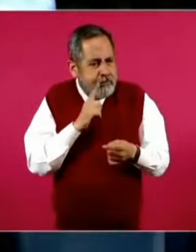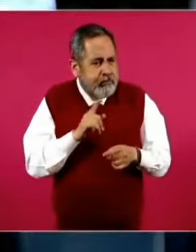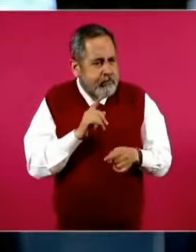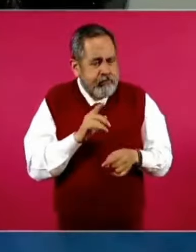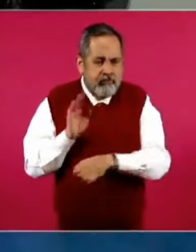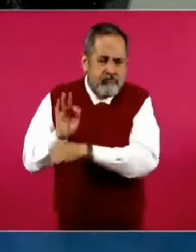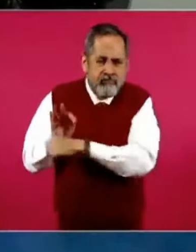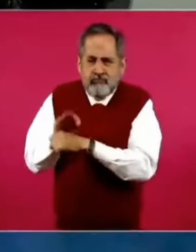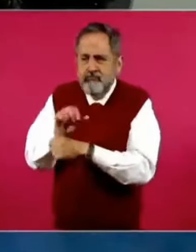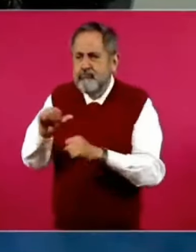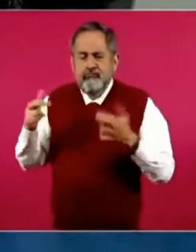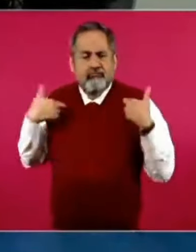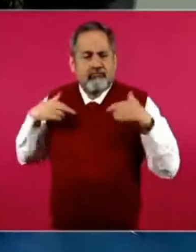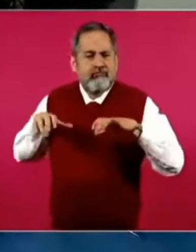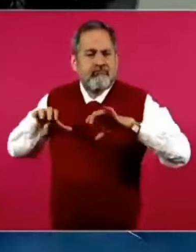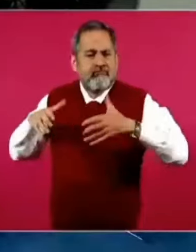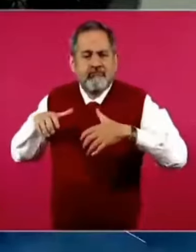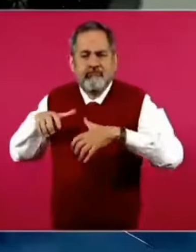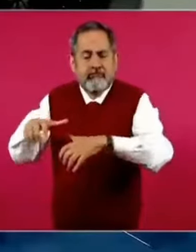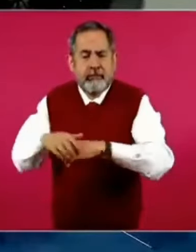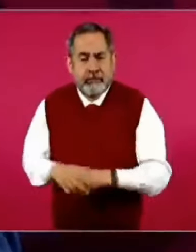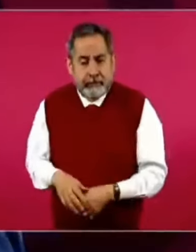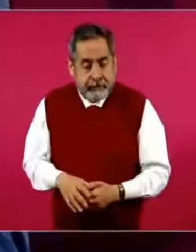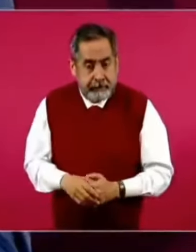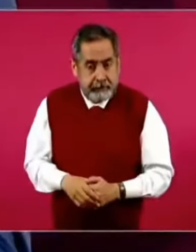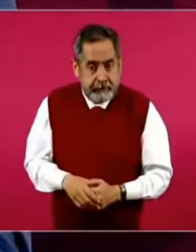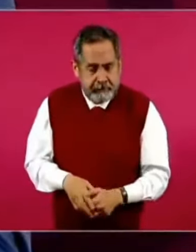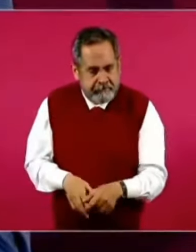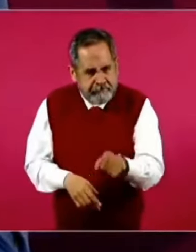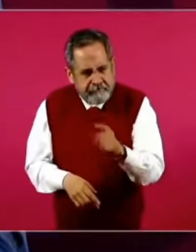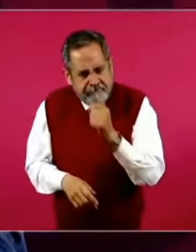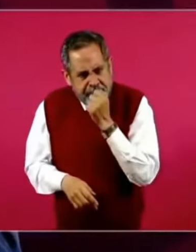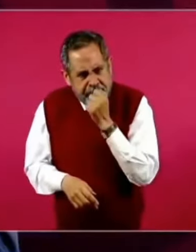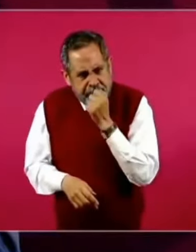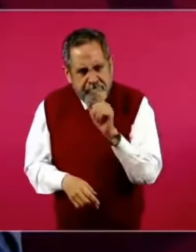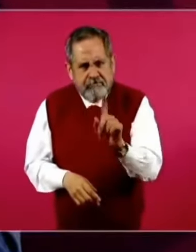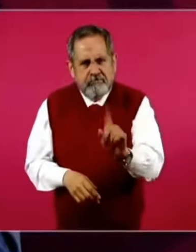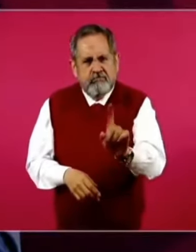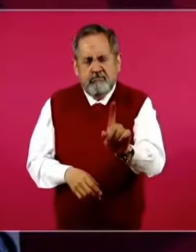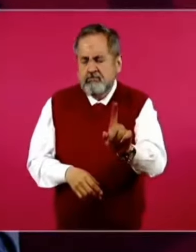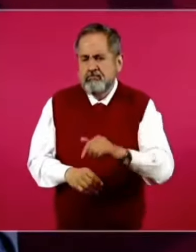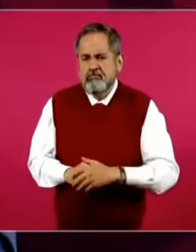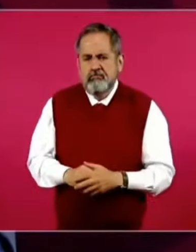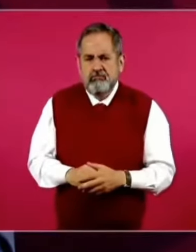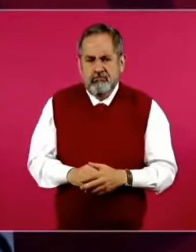magisterio? No, sobre el magisterio en